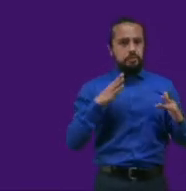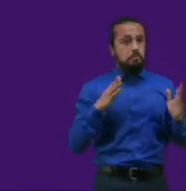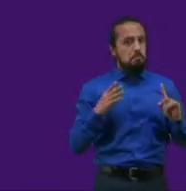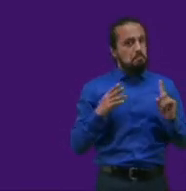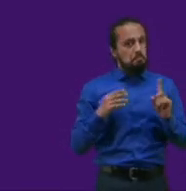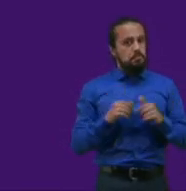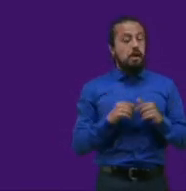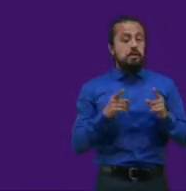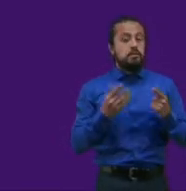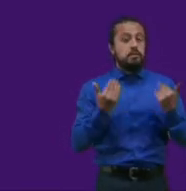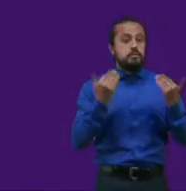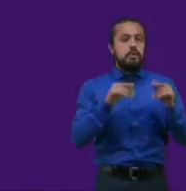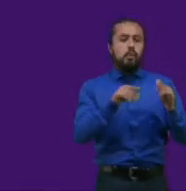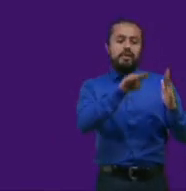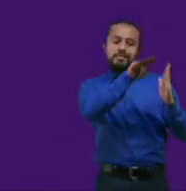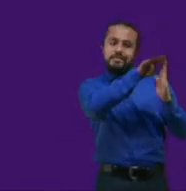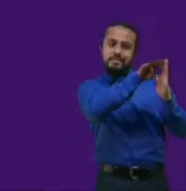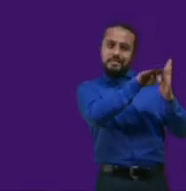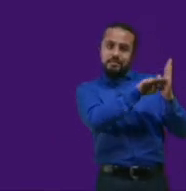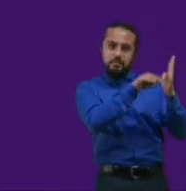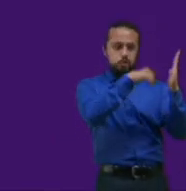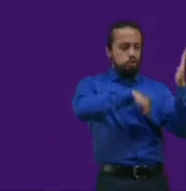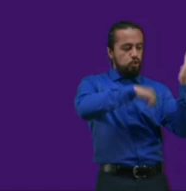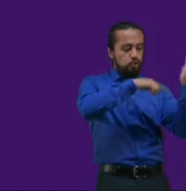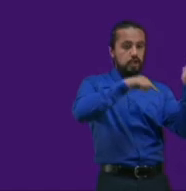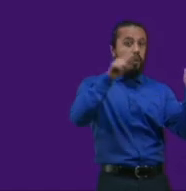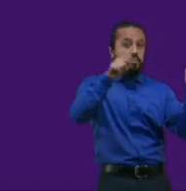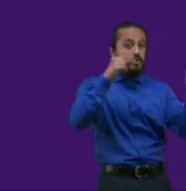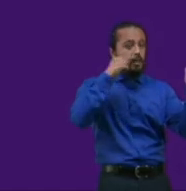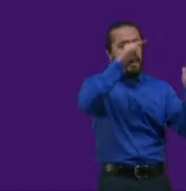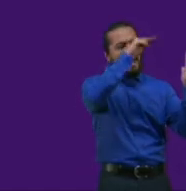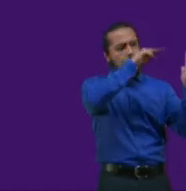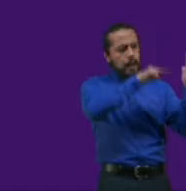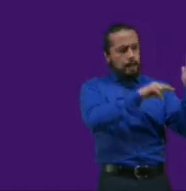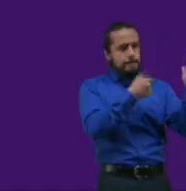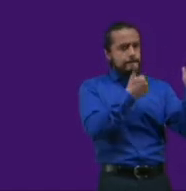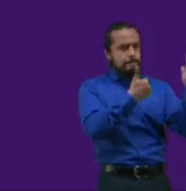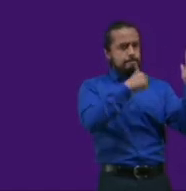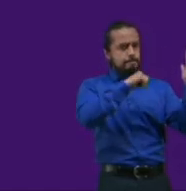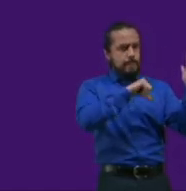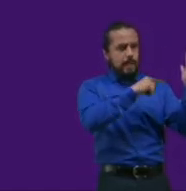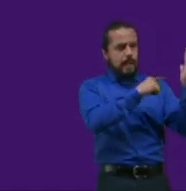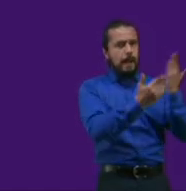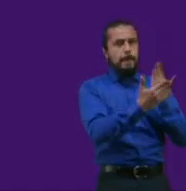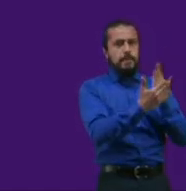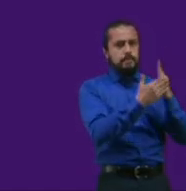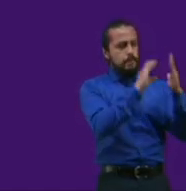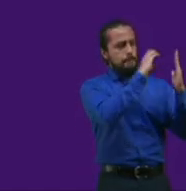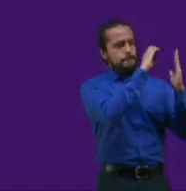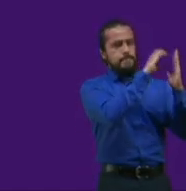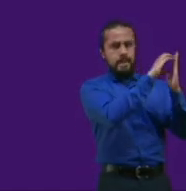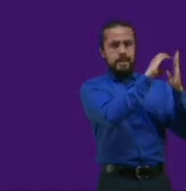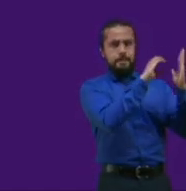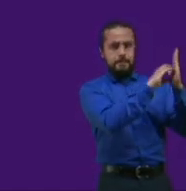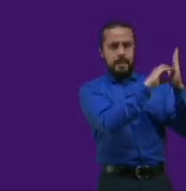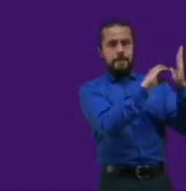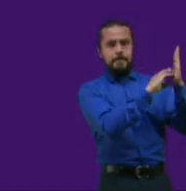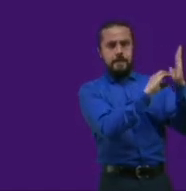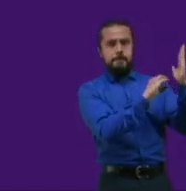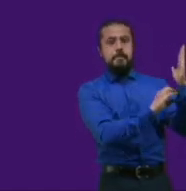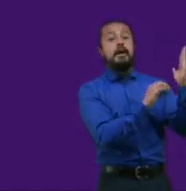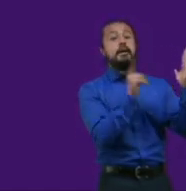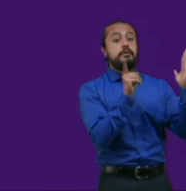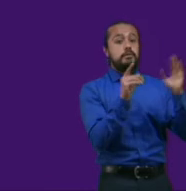los términos limpios y entender el estado ideal del fondo es lo más